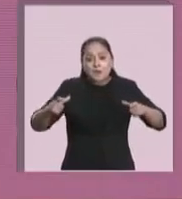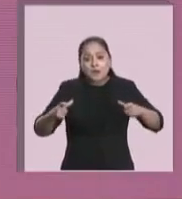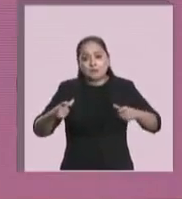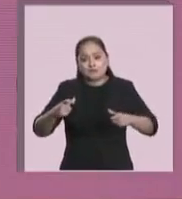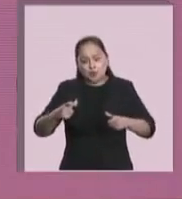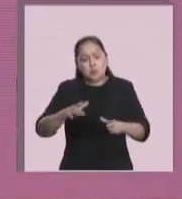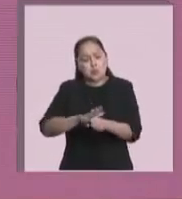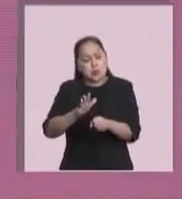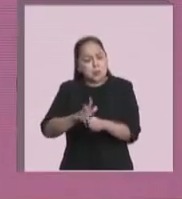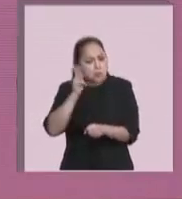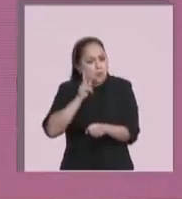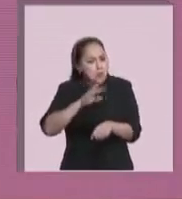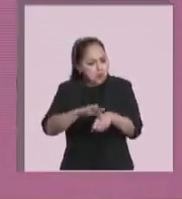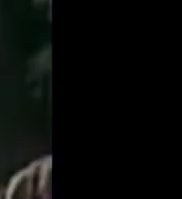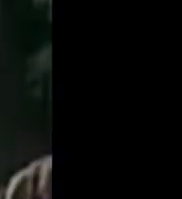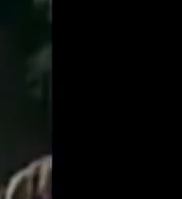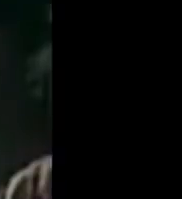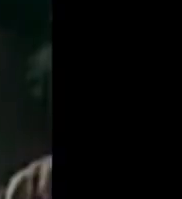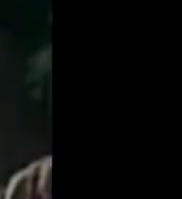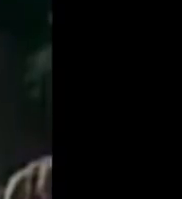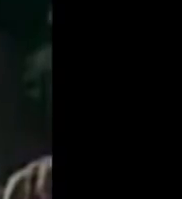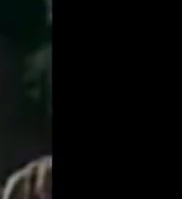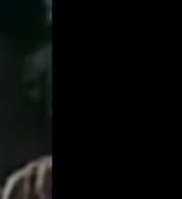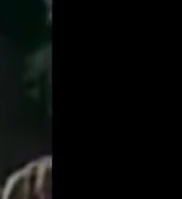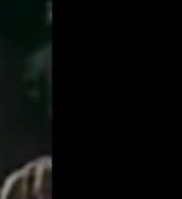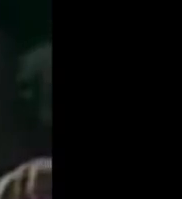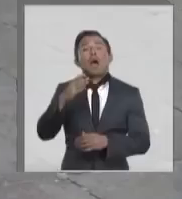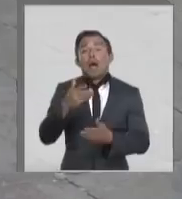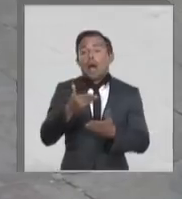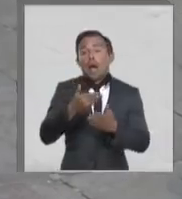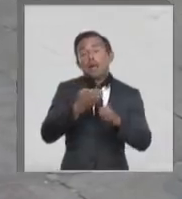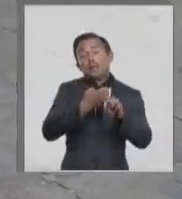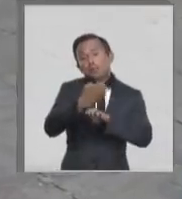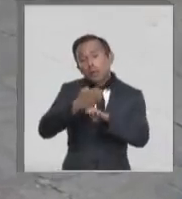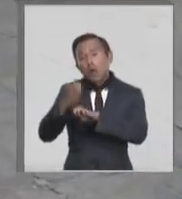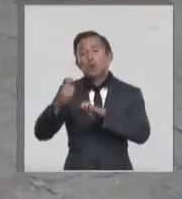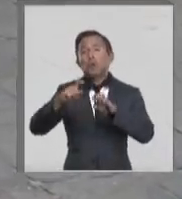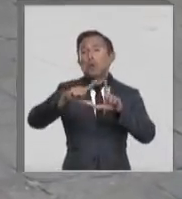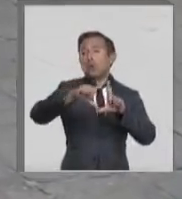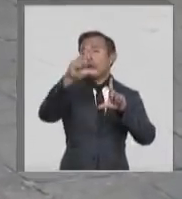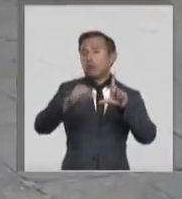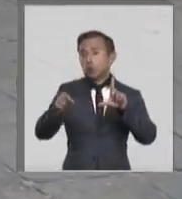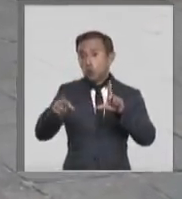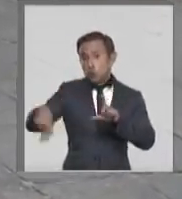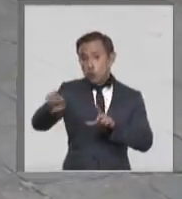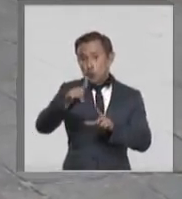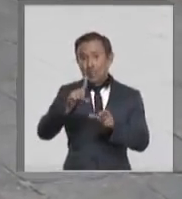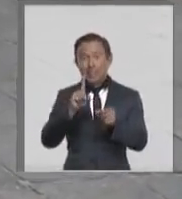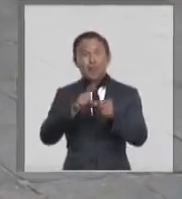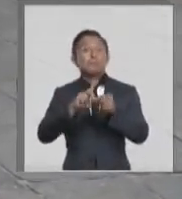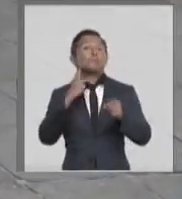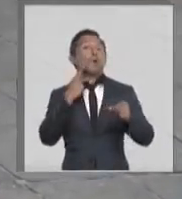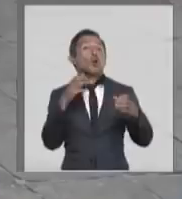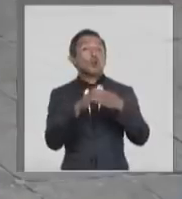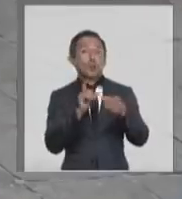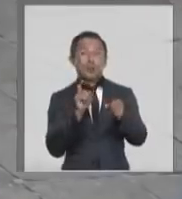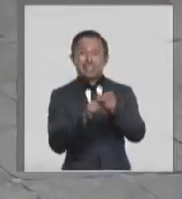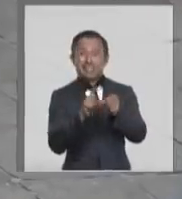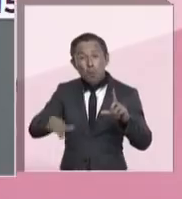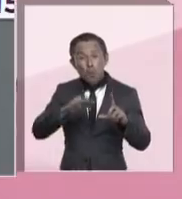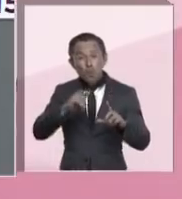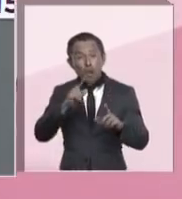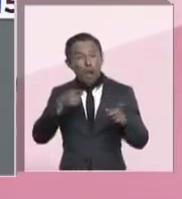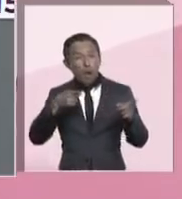tu papá ni es el dueño! Pero de este te averiguan. Y algunos turnos para hablar se resolvieron al